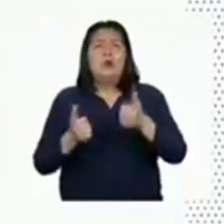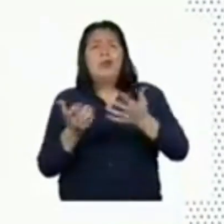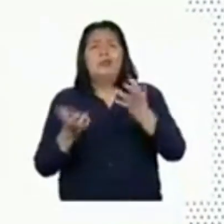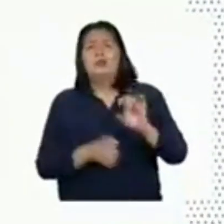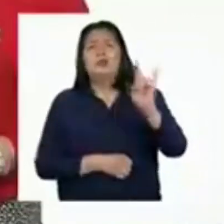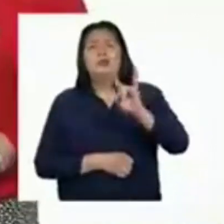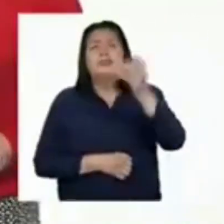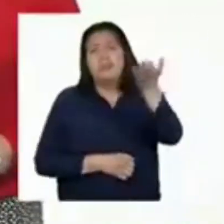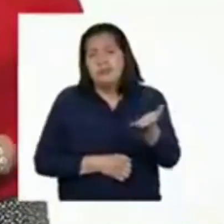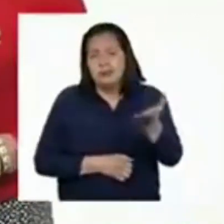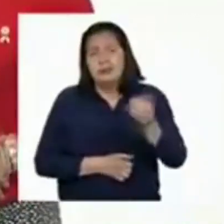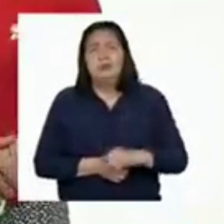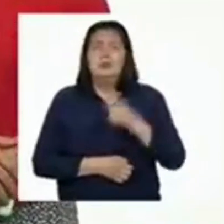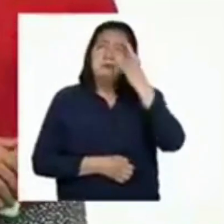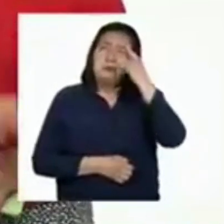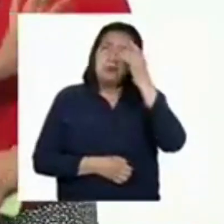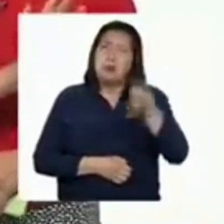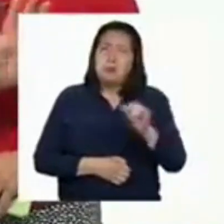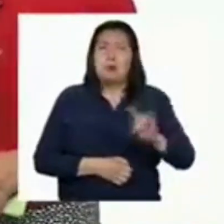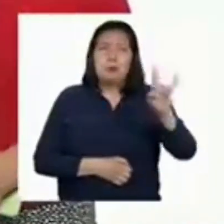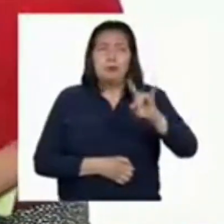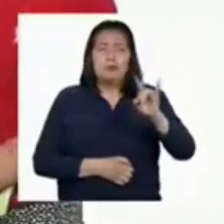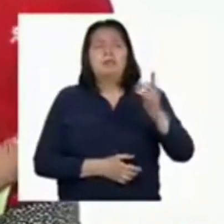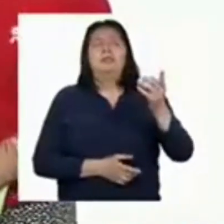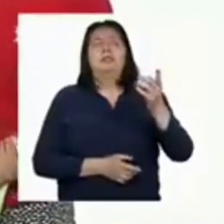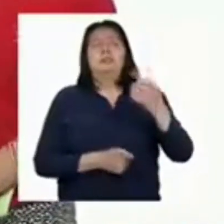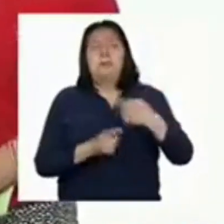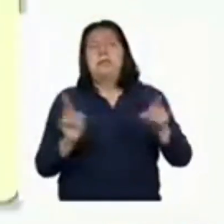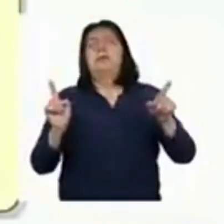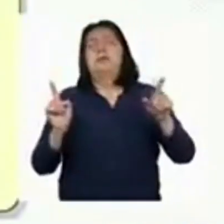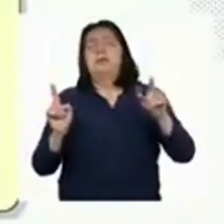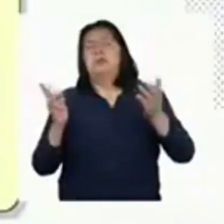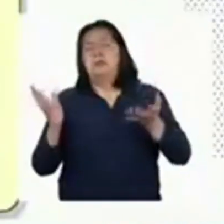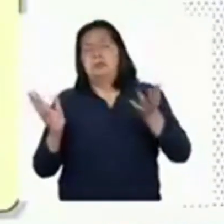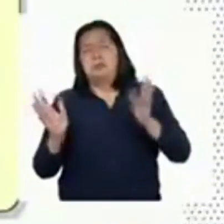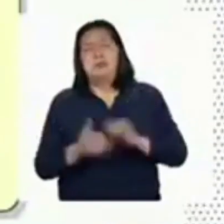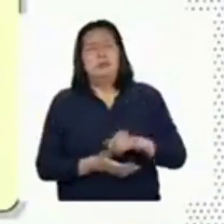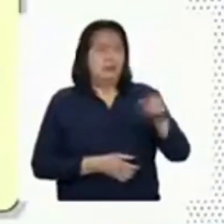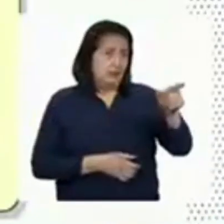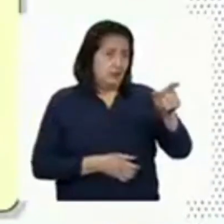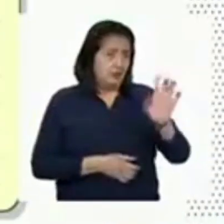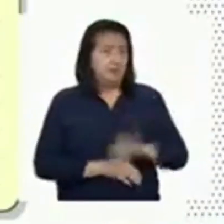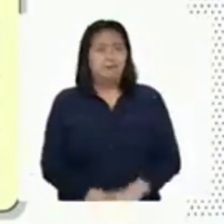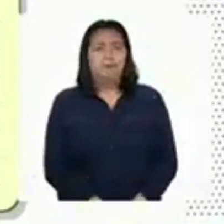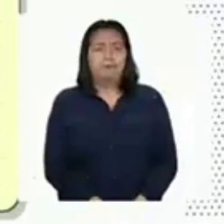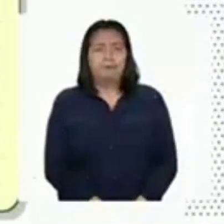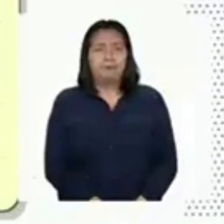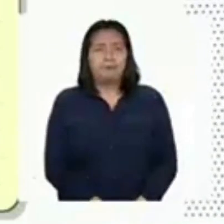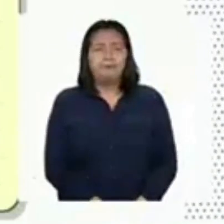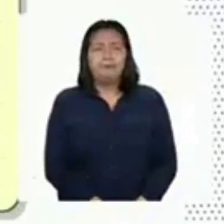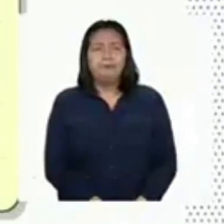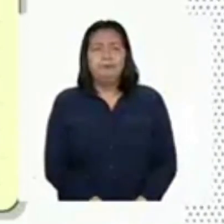usar, Patricia? Creo que podemos usar sin embargo. Quedaría así.